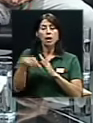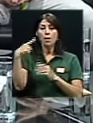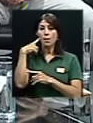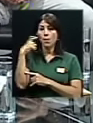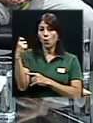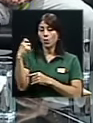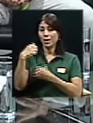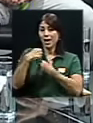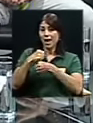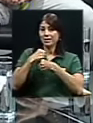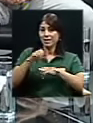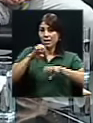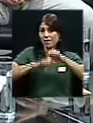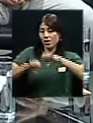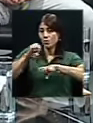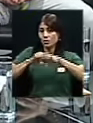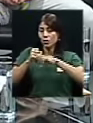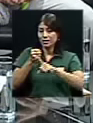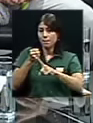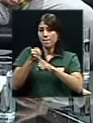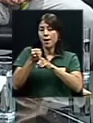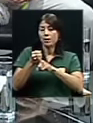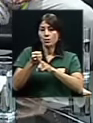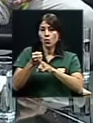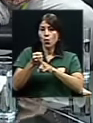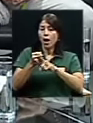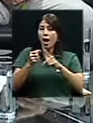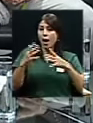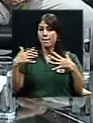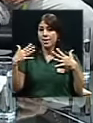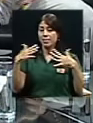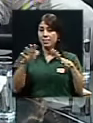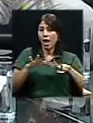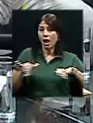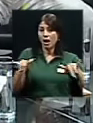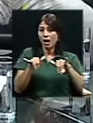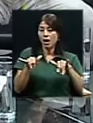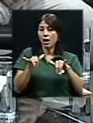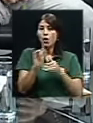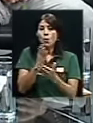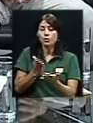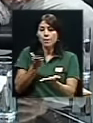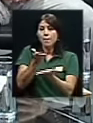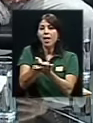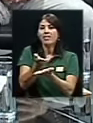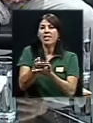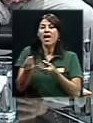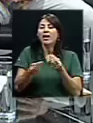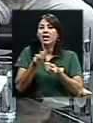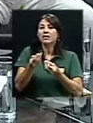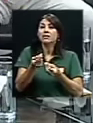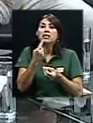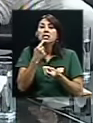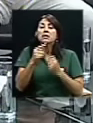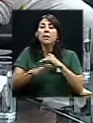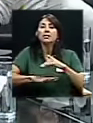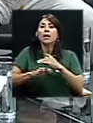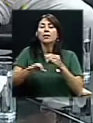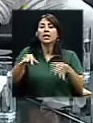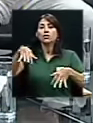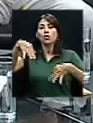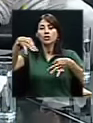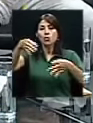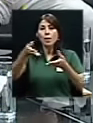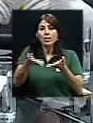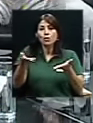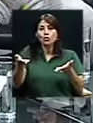las evaluaciones de impacto ambiental, como se plantean, básicamente lo que indica que son instrumentos y posiblemente sean formularios y